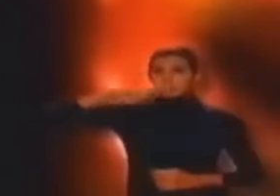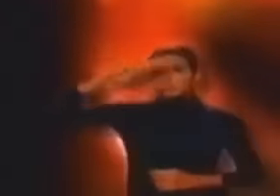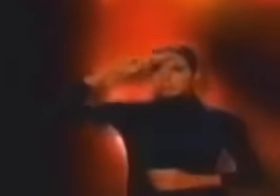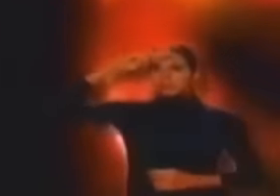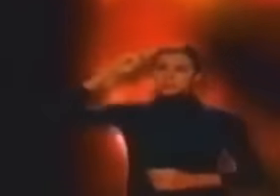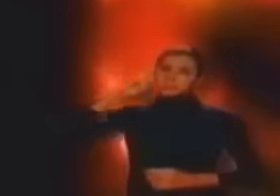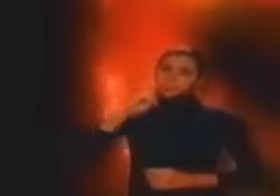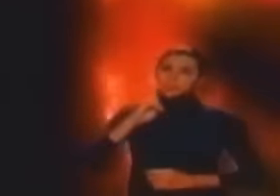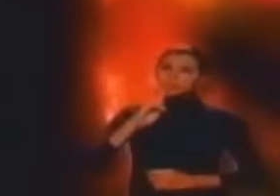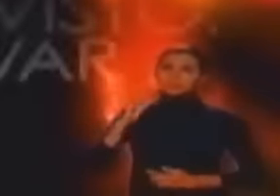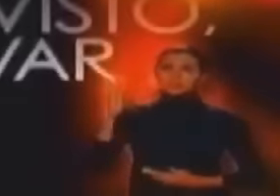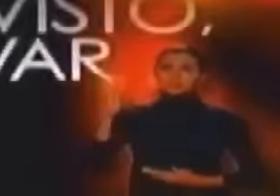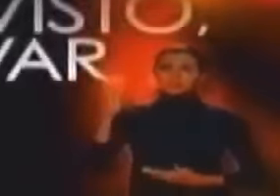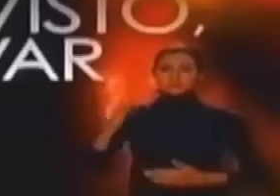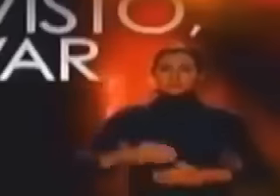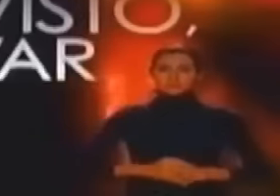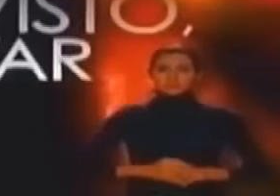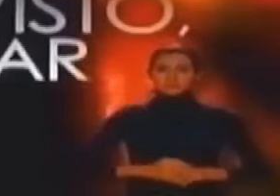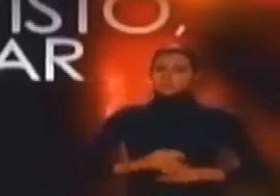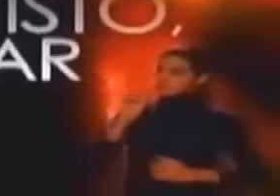de 30